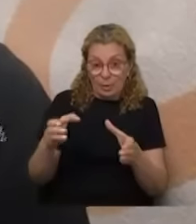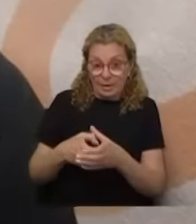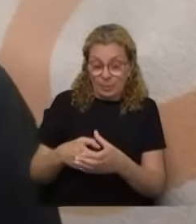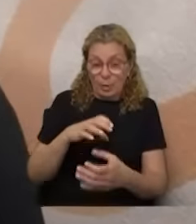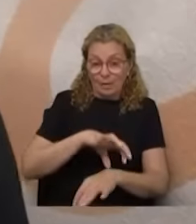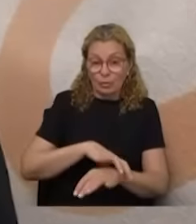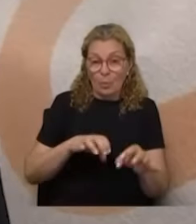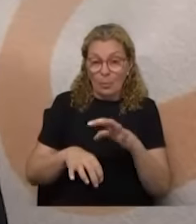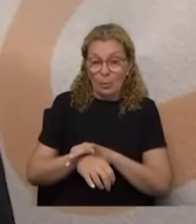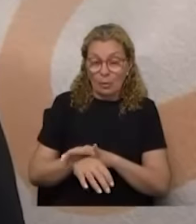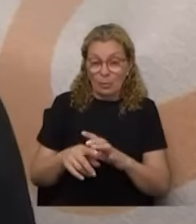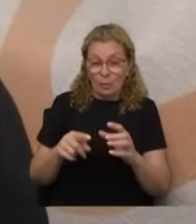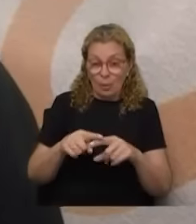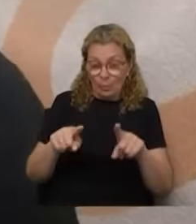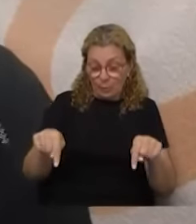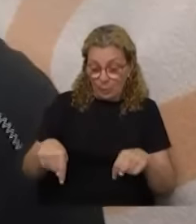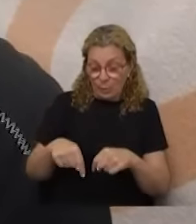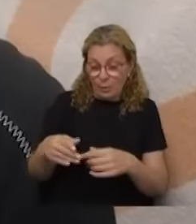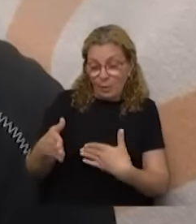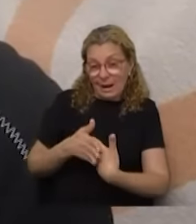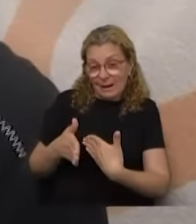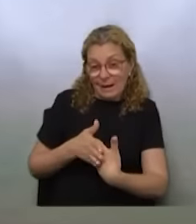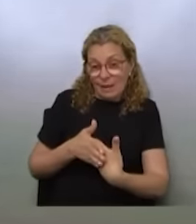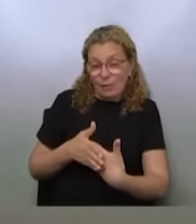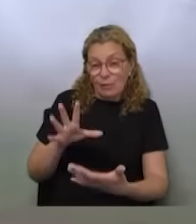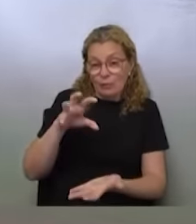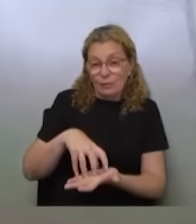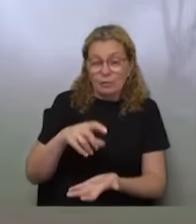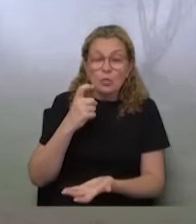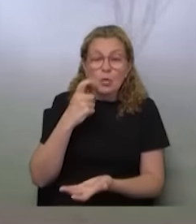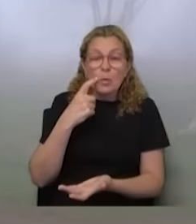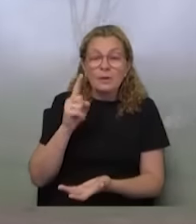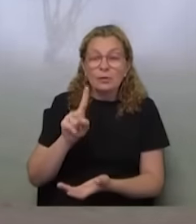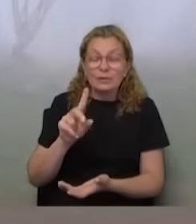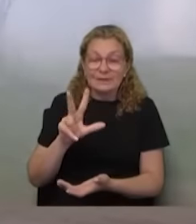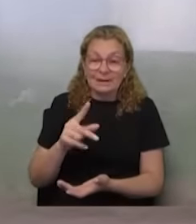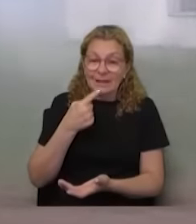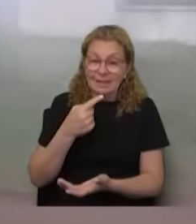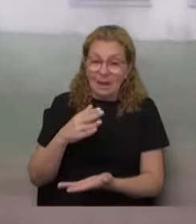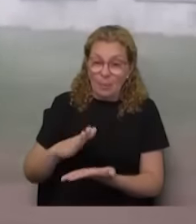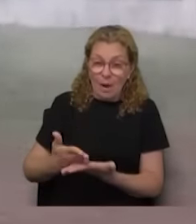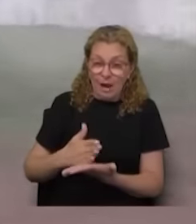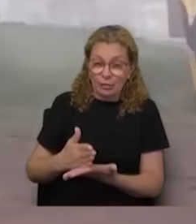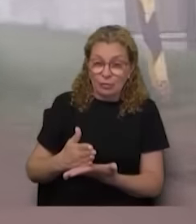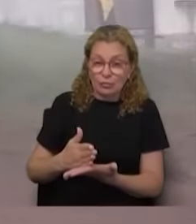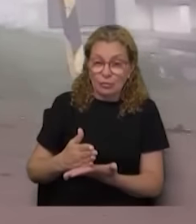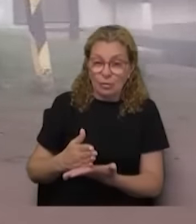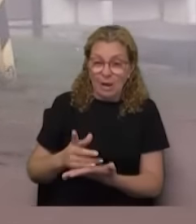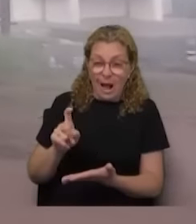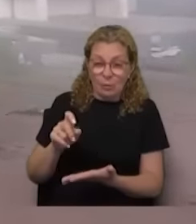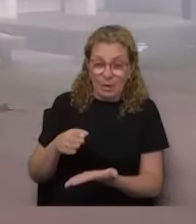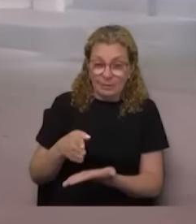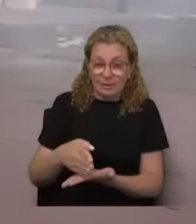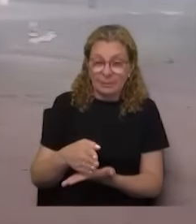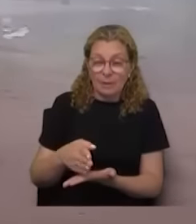eh en un predio lindero al ex Batallón 13 del otro lado digamos del del Arroyo miguelete eh que ya hace un tiempo